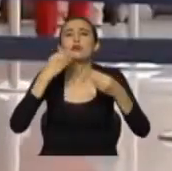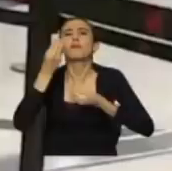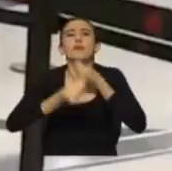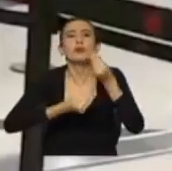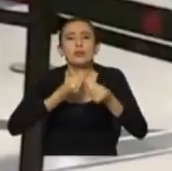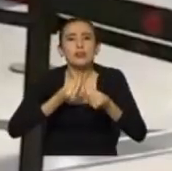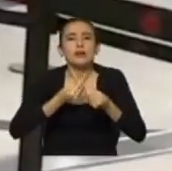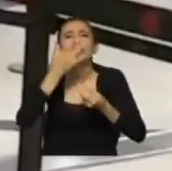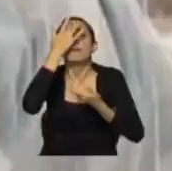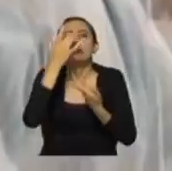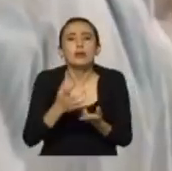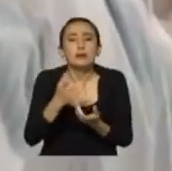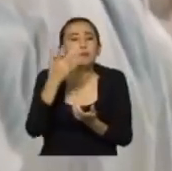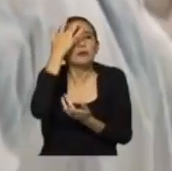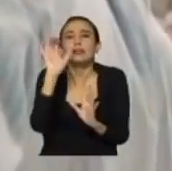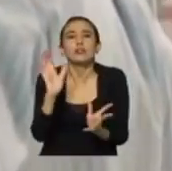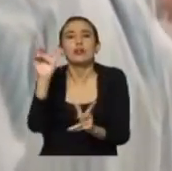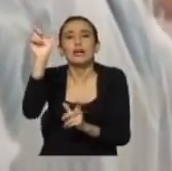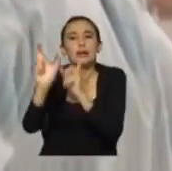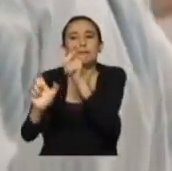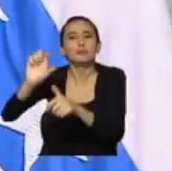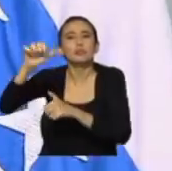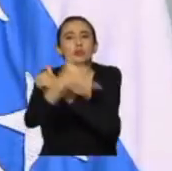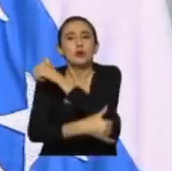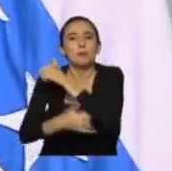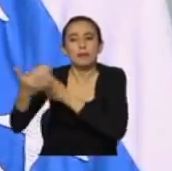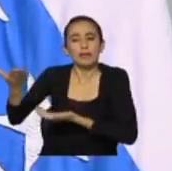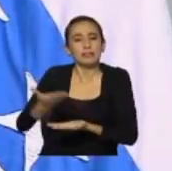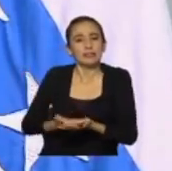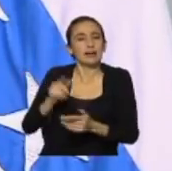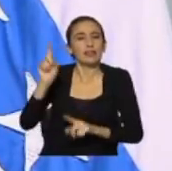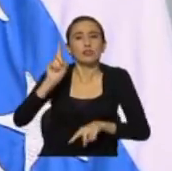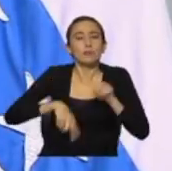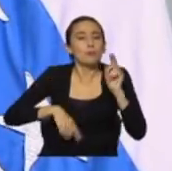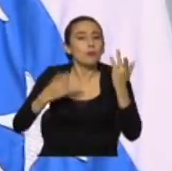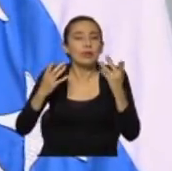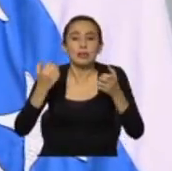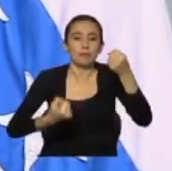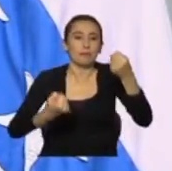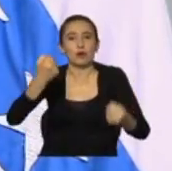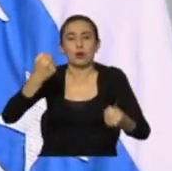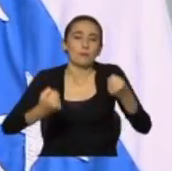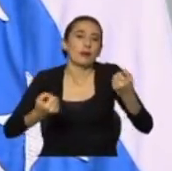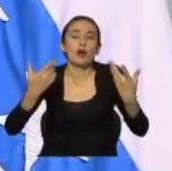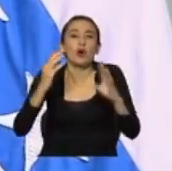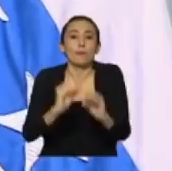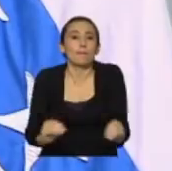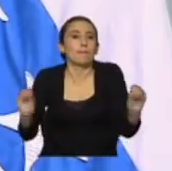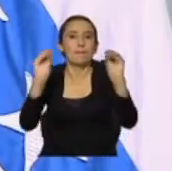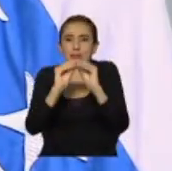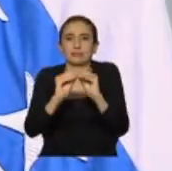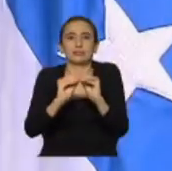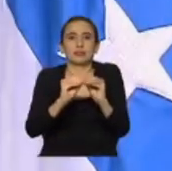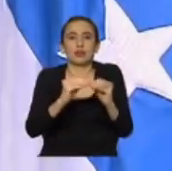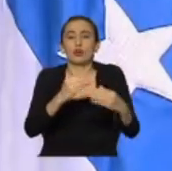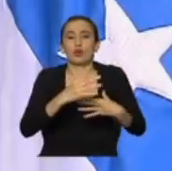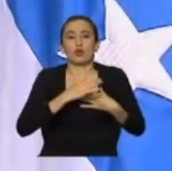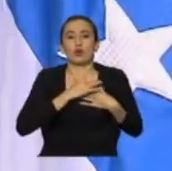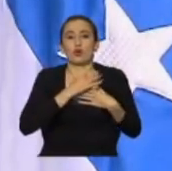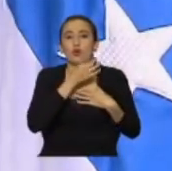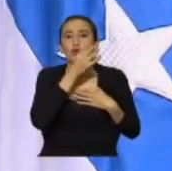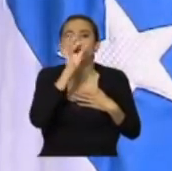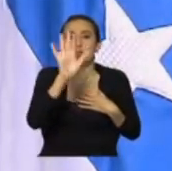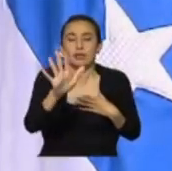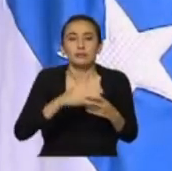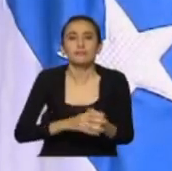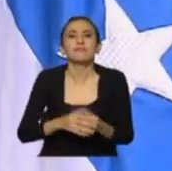ningún ciudadano extranjero pueda ingresar al país por ningún medio aéreo terrestre o marítimo y propagar más los contagios se nos ha